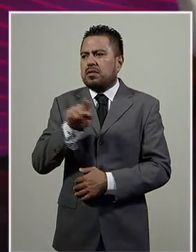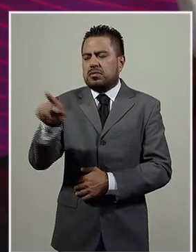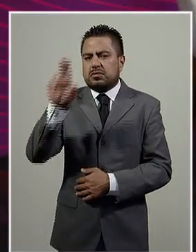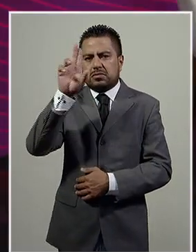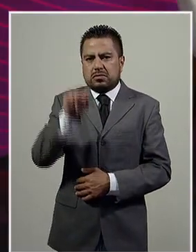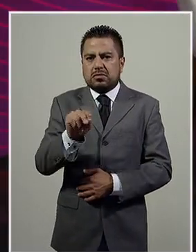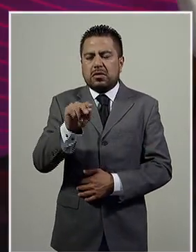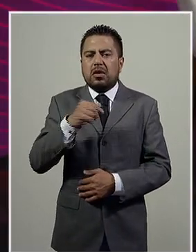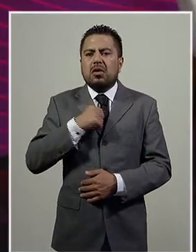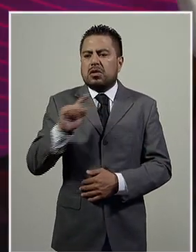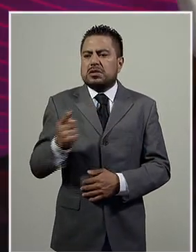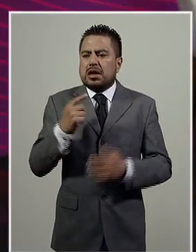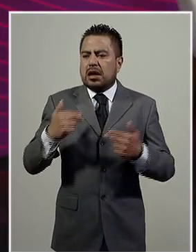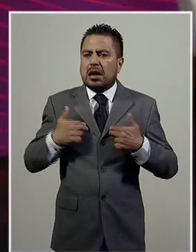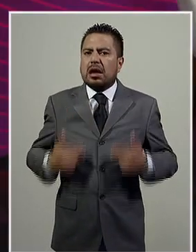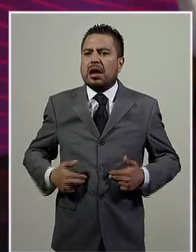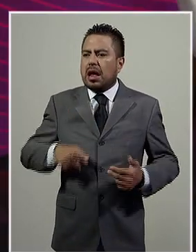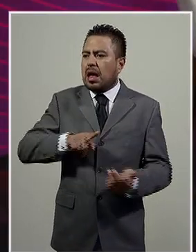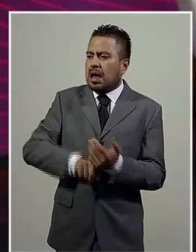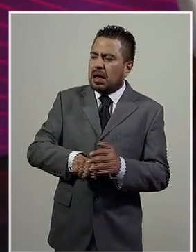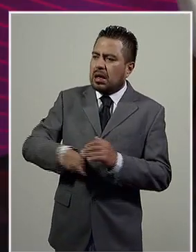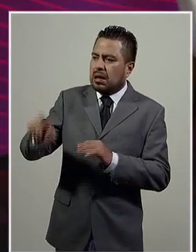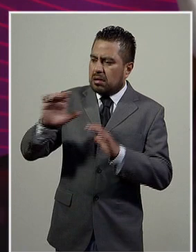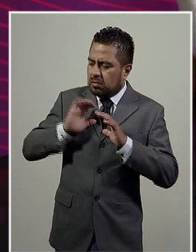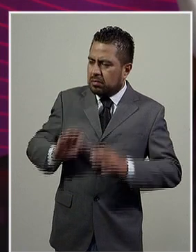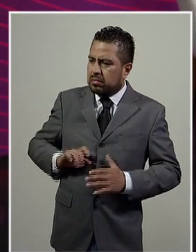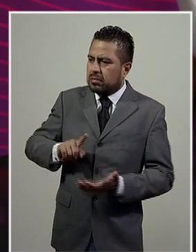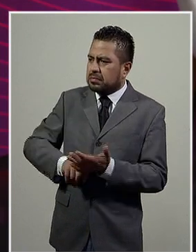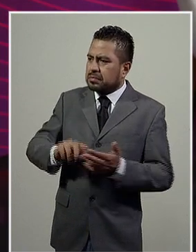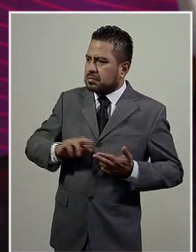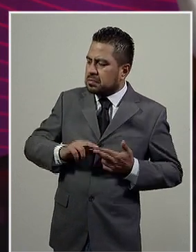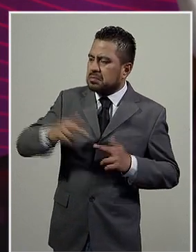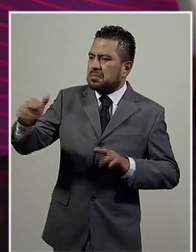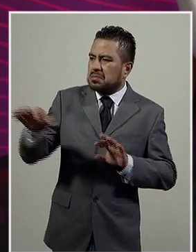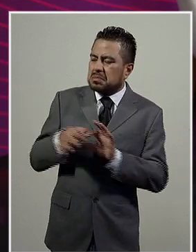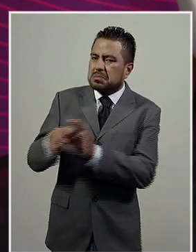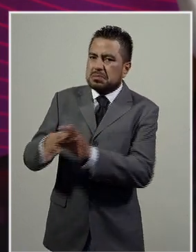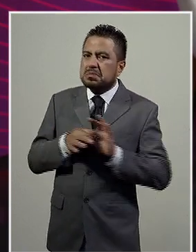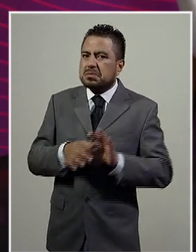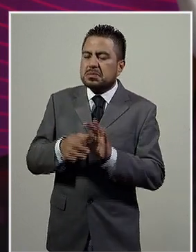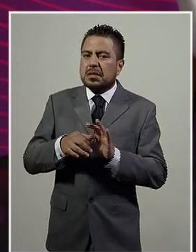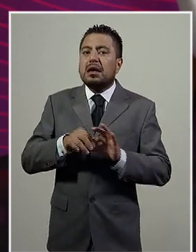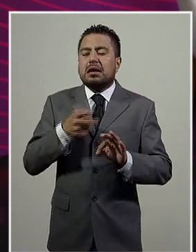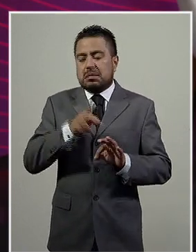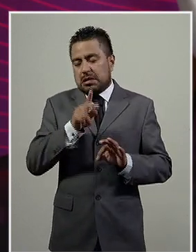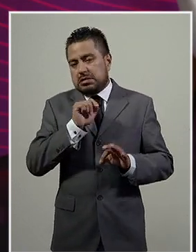con el ser humano que hay ahí, ¿sabes? Entonces es muy importante